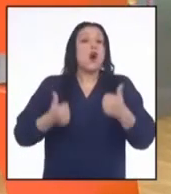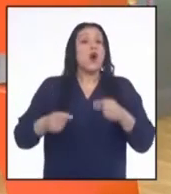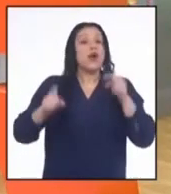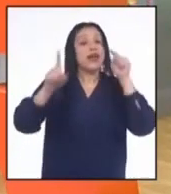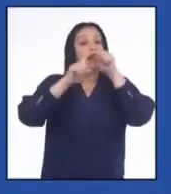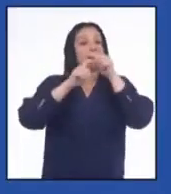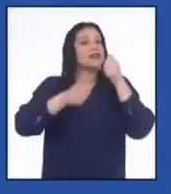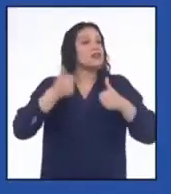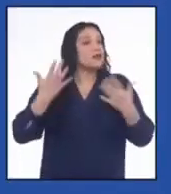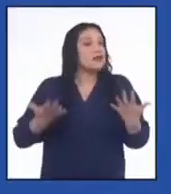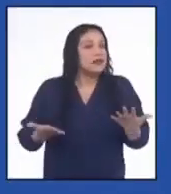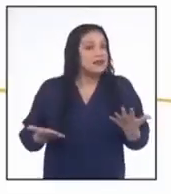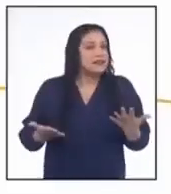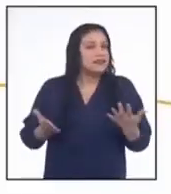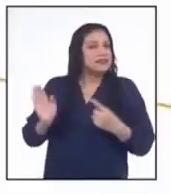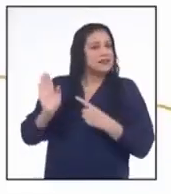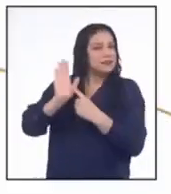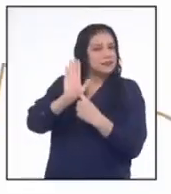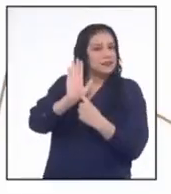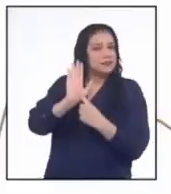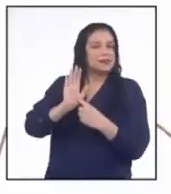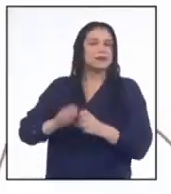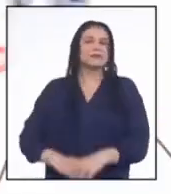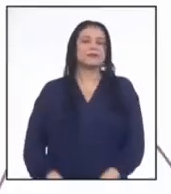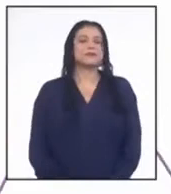reto de hoy es...